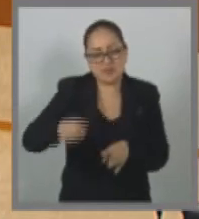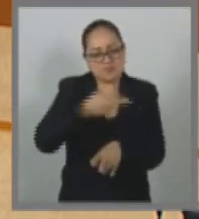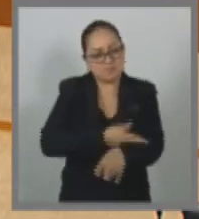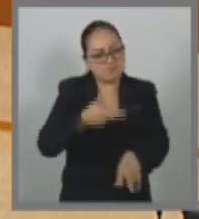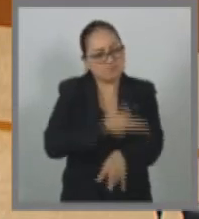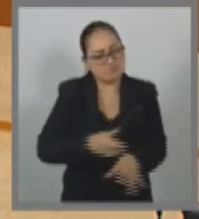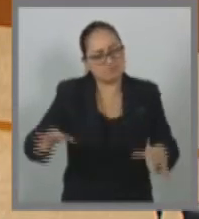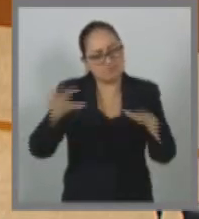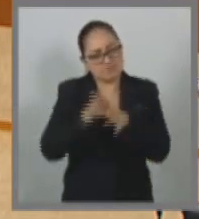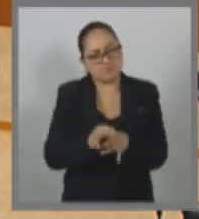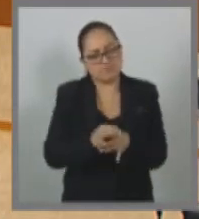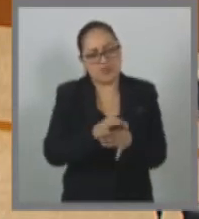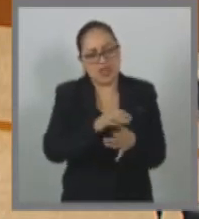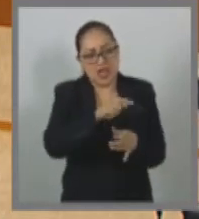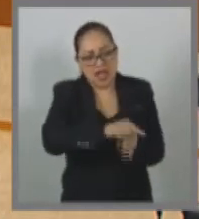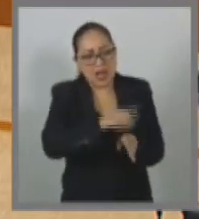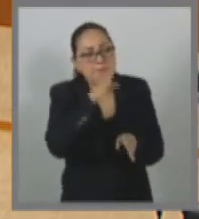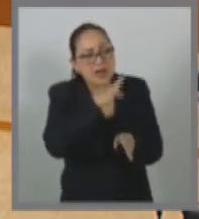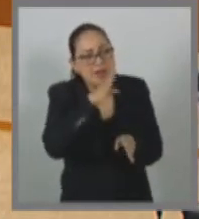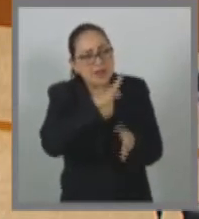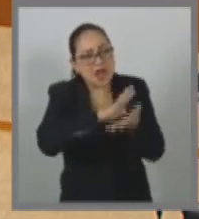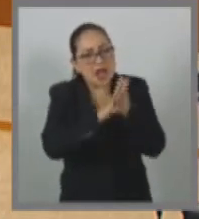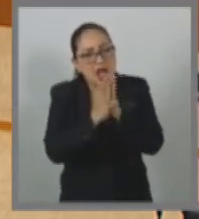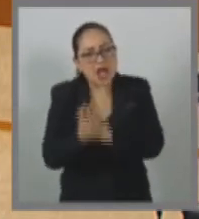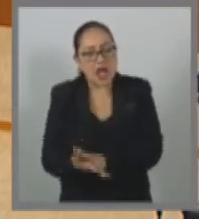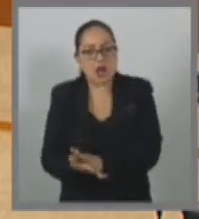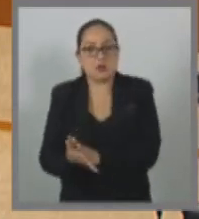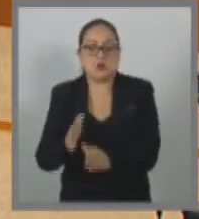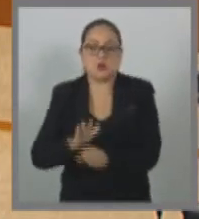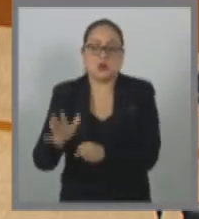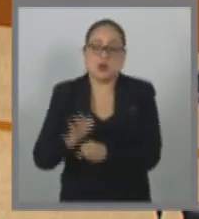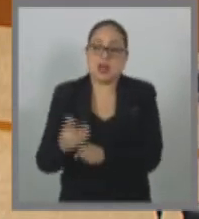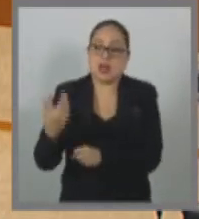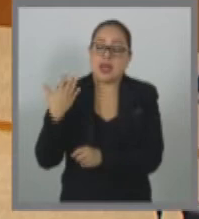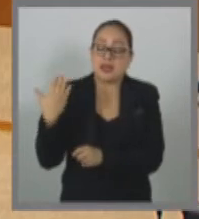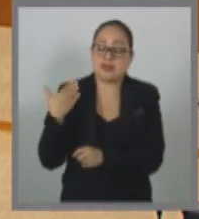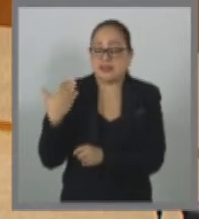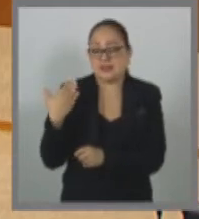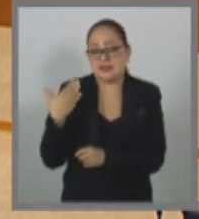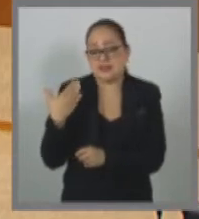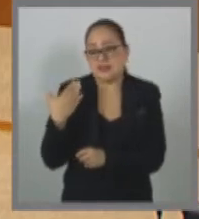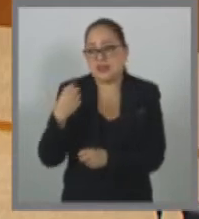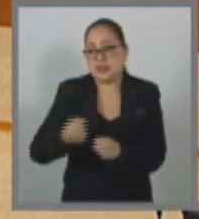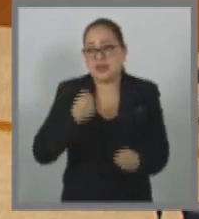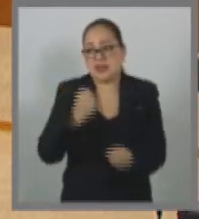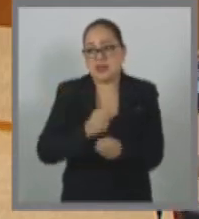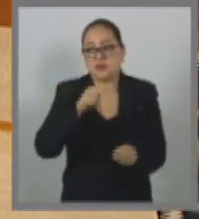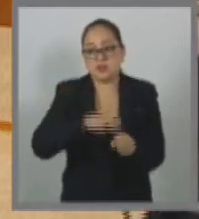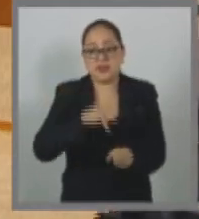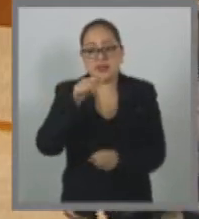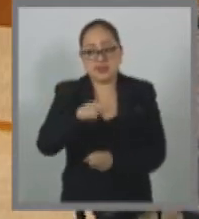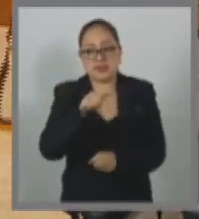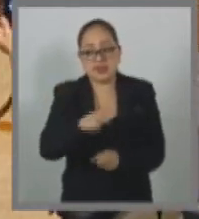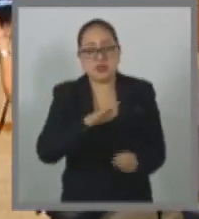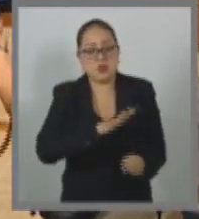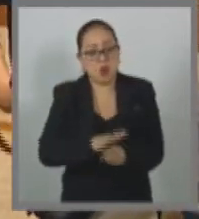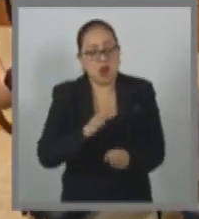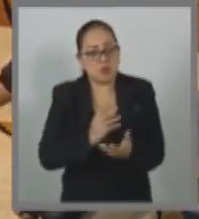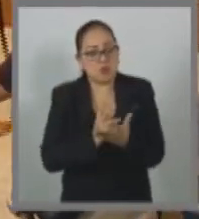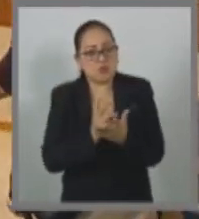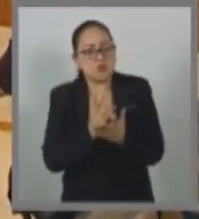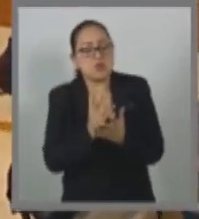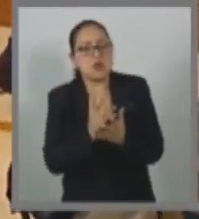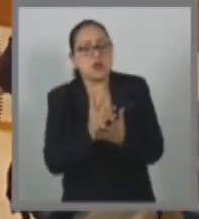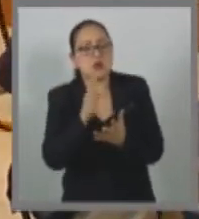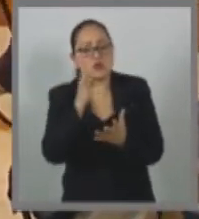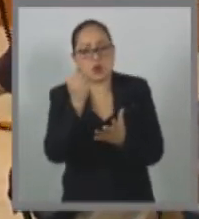permitió pasar de números rojos a números negros. Acabamos de cerrar el año 2017 con un superávit de más